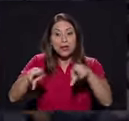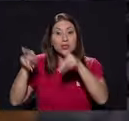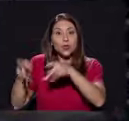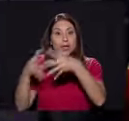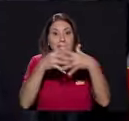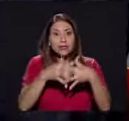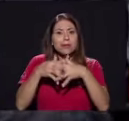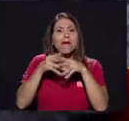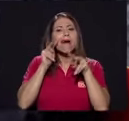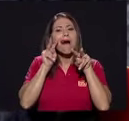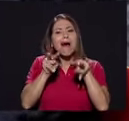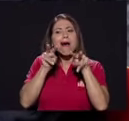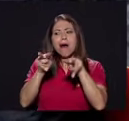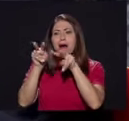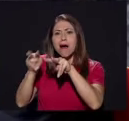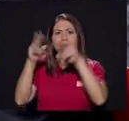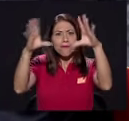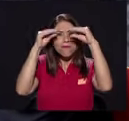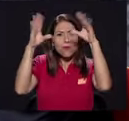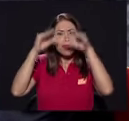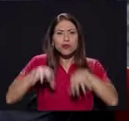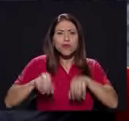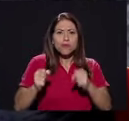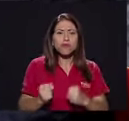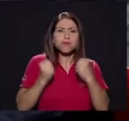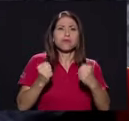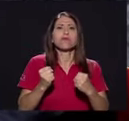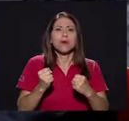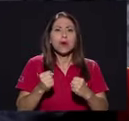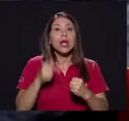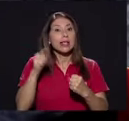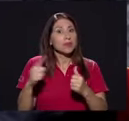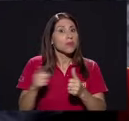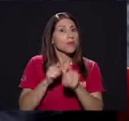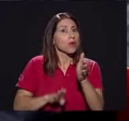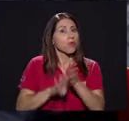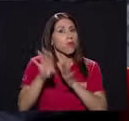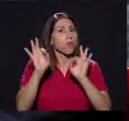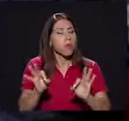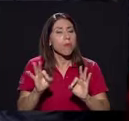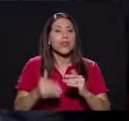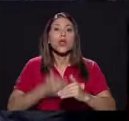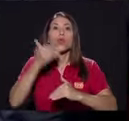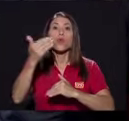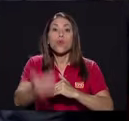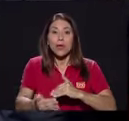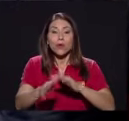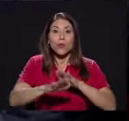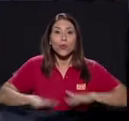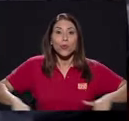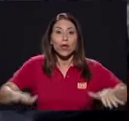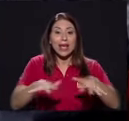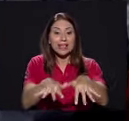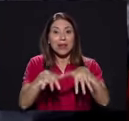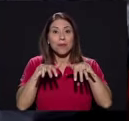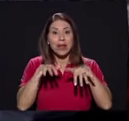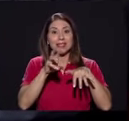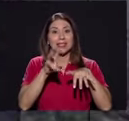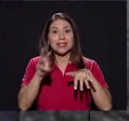manera comenzara ya a empoderarse con la información. Fue el primer paso y un paso político. Luego, en la Asamblea 66 de Naciones